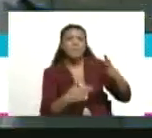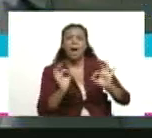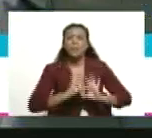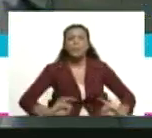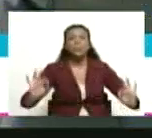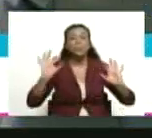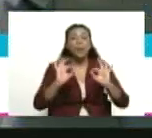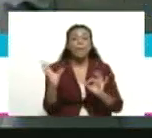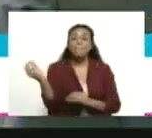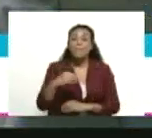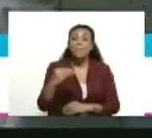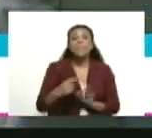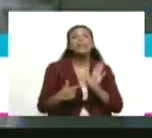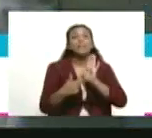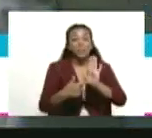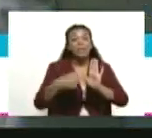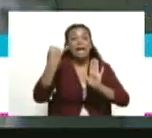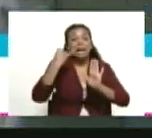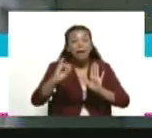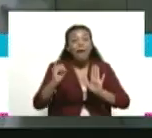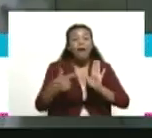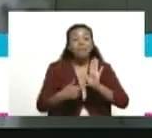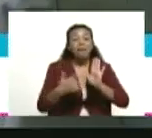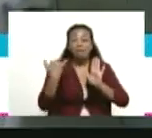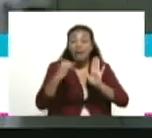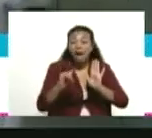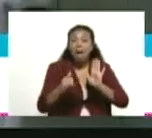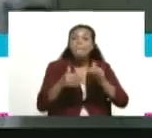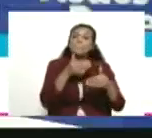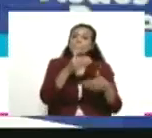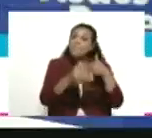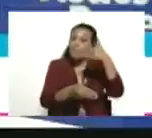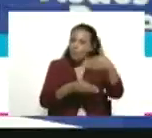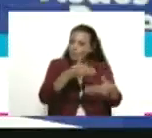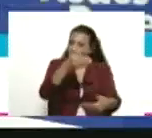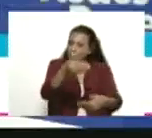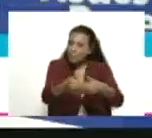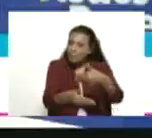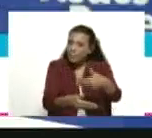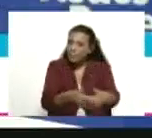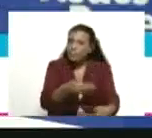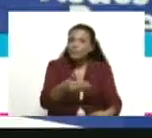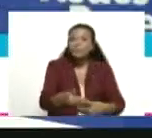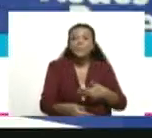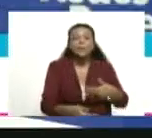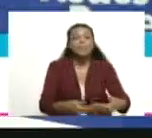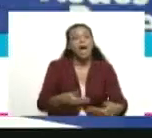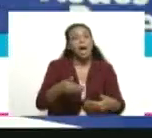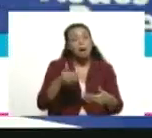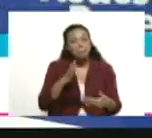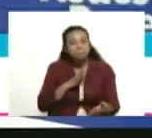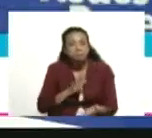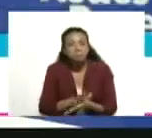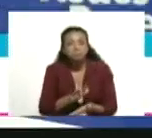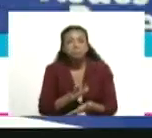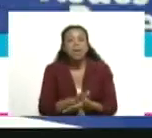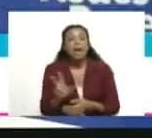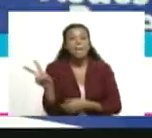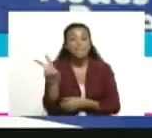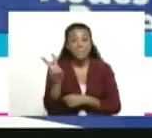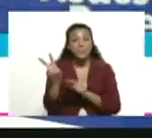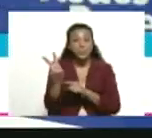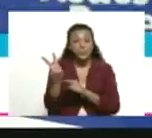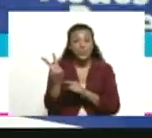Y esto demuestra que poco a poco vamos lejos,